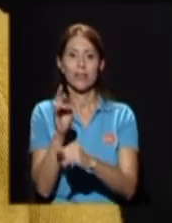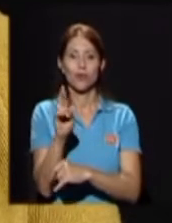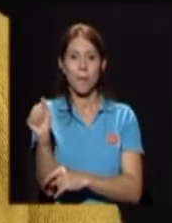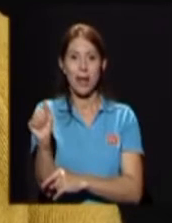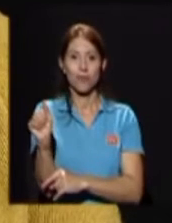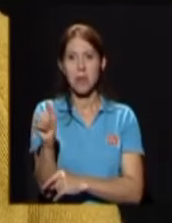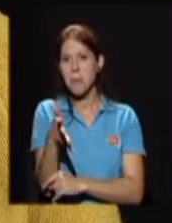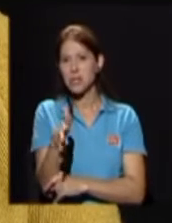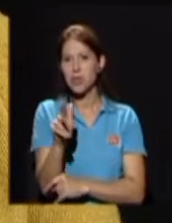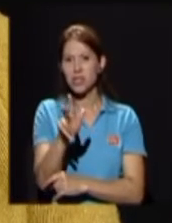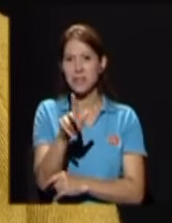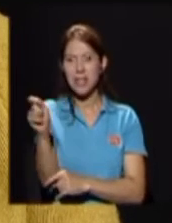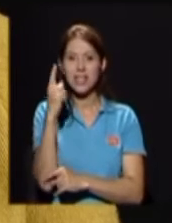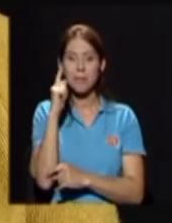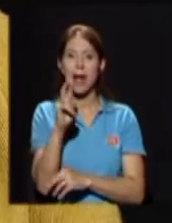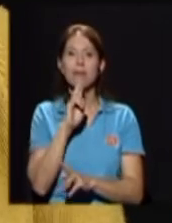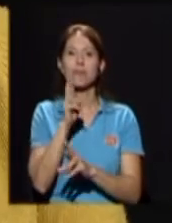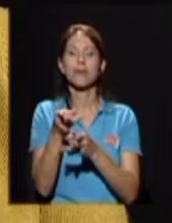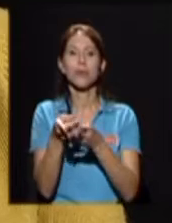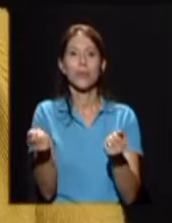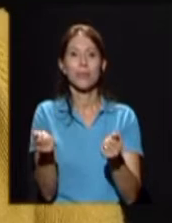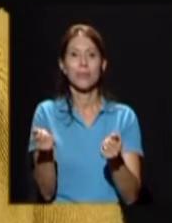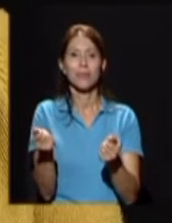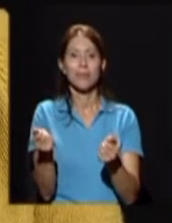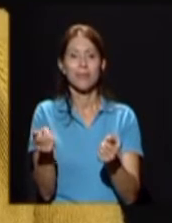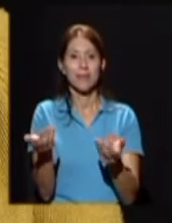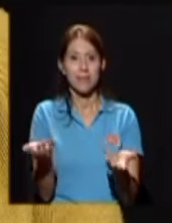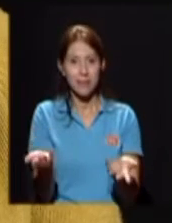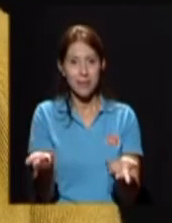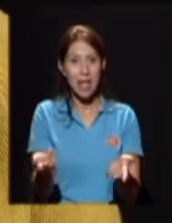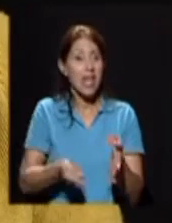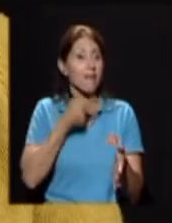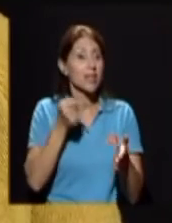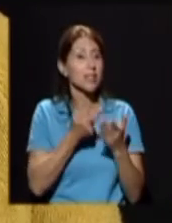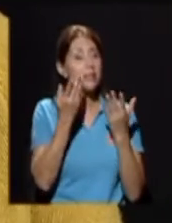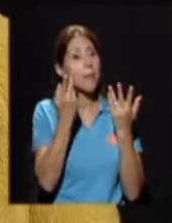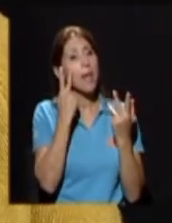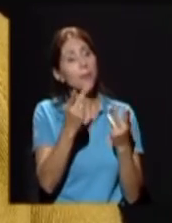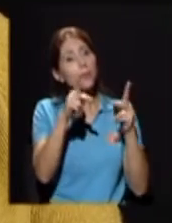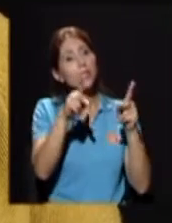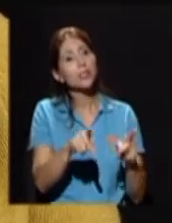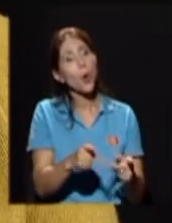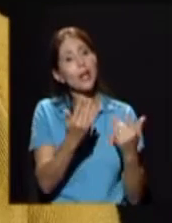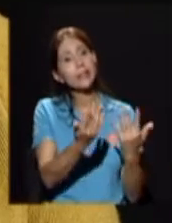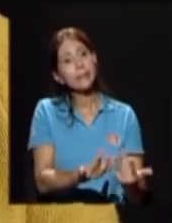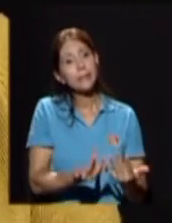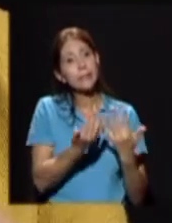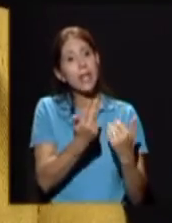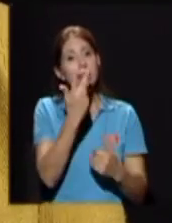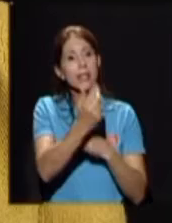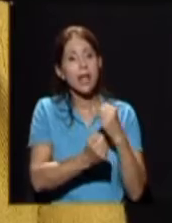menos está durando 3 meses para su resolución. Y si a veces vemos cirugías que están a 3 años o 5